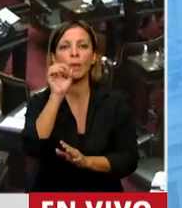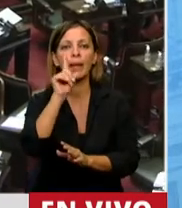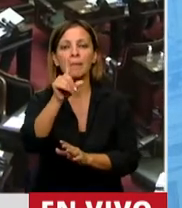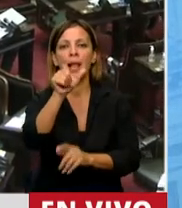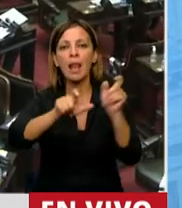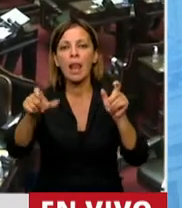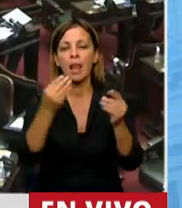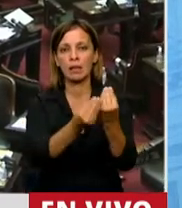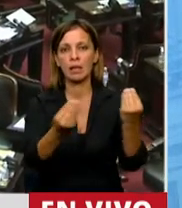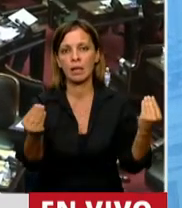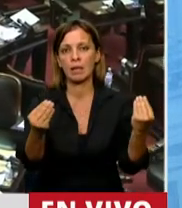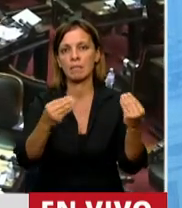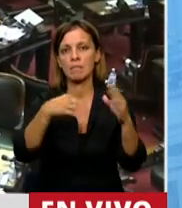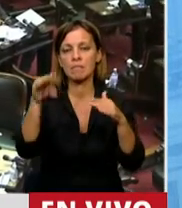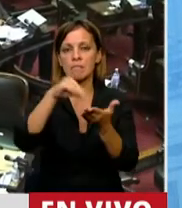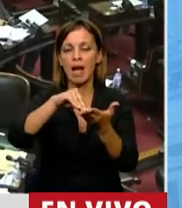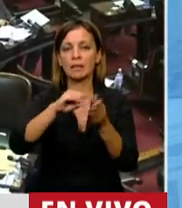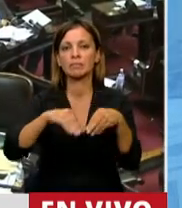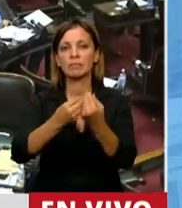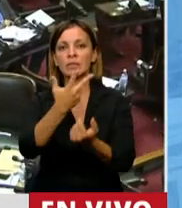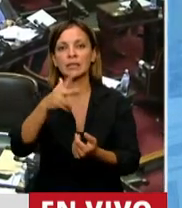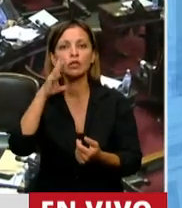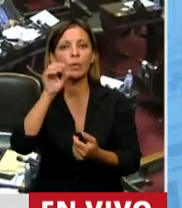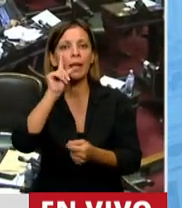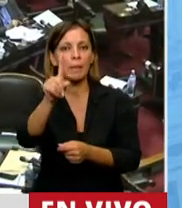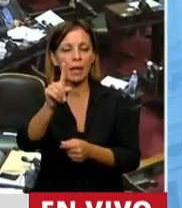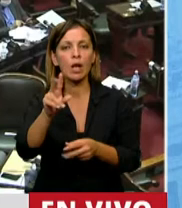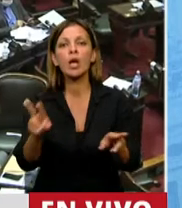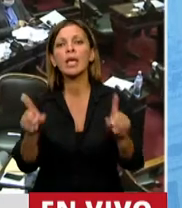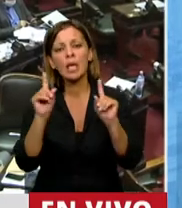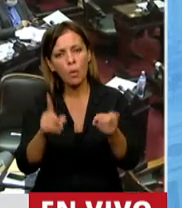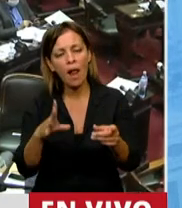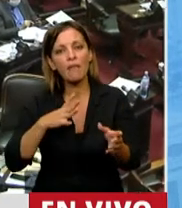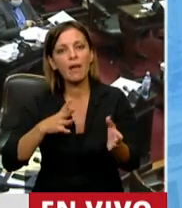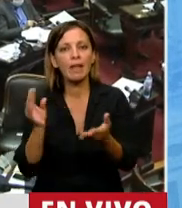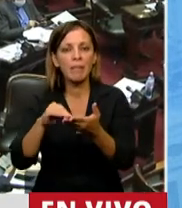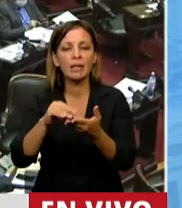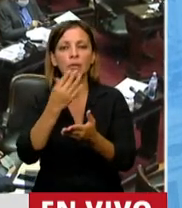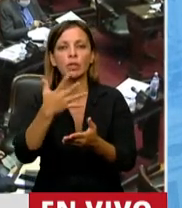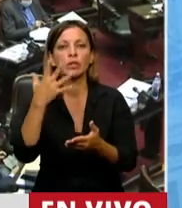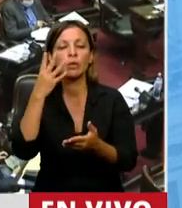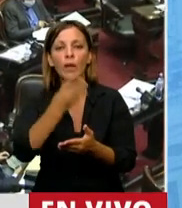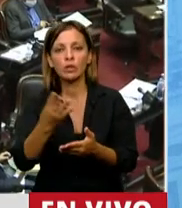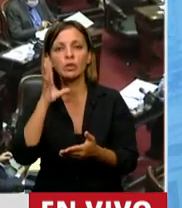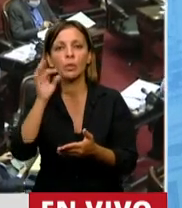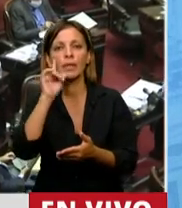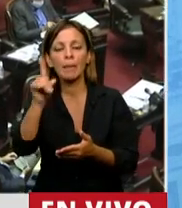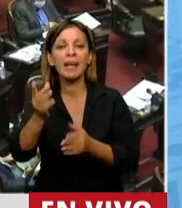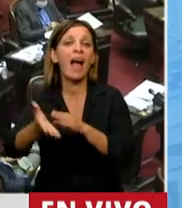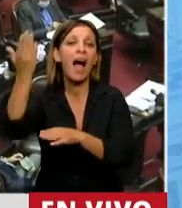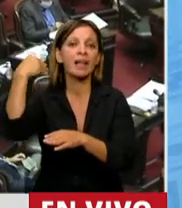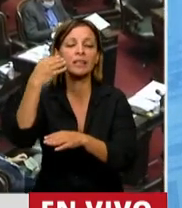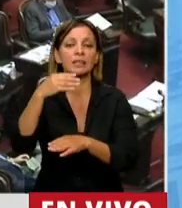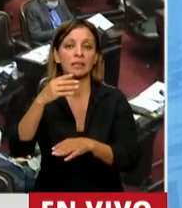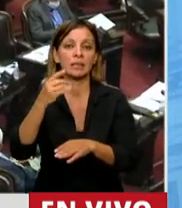más y poder estar en un número de los 350.000. Igual vamos a estar lejanos a los 450.000 trabajadores que tuvo la UOCRA